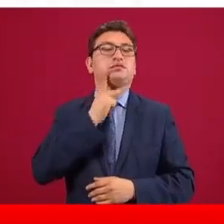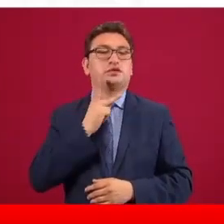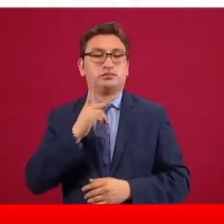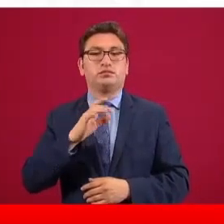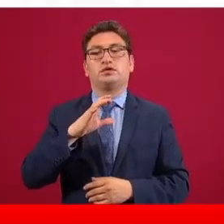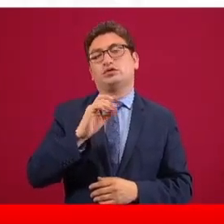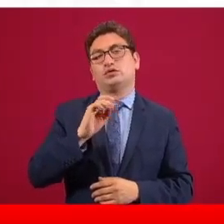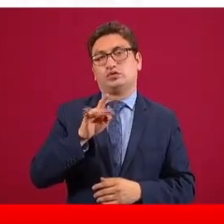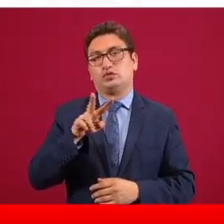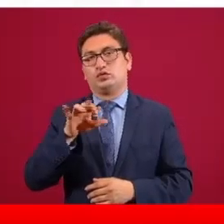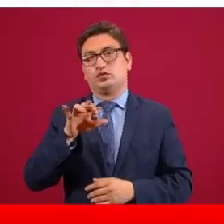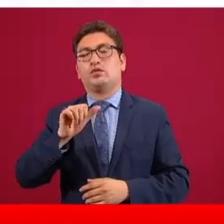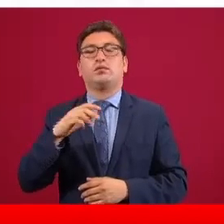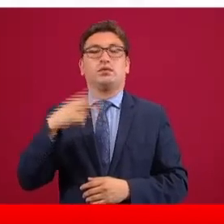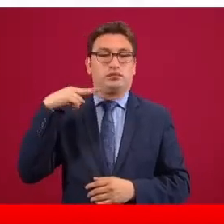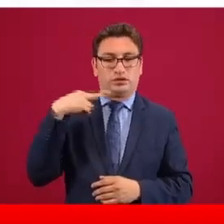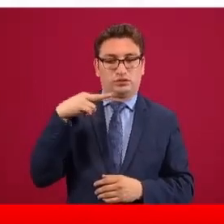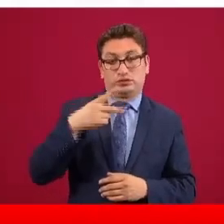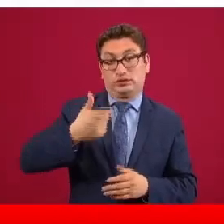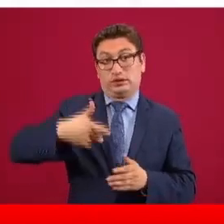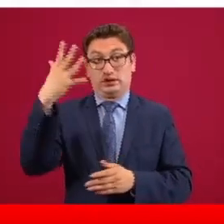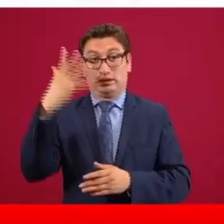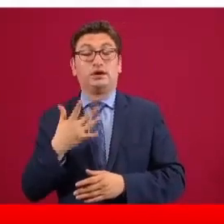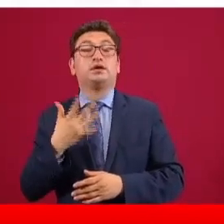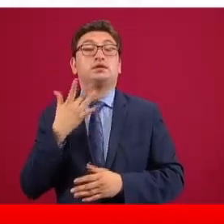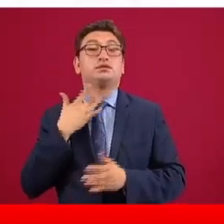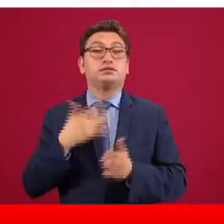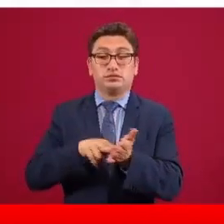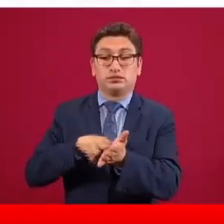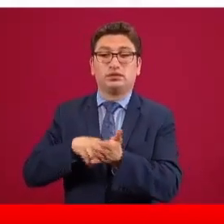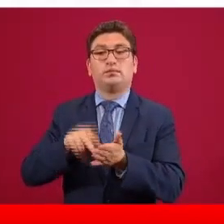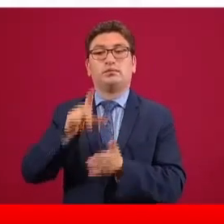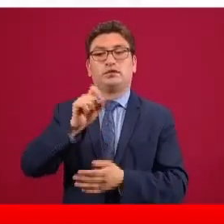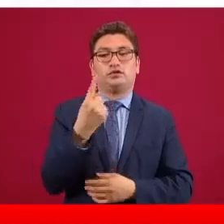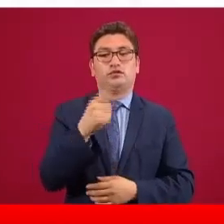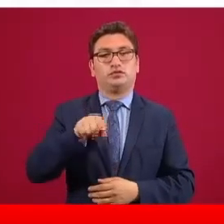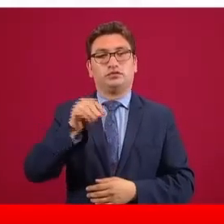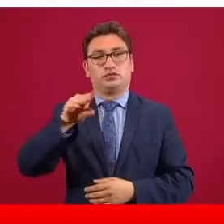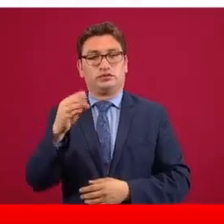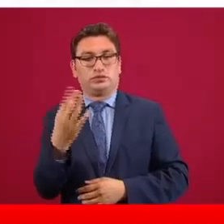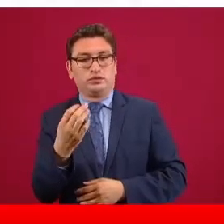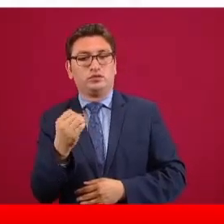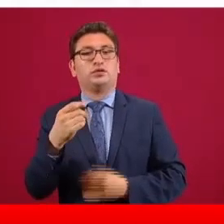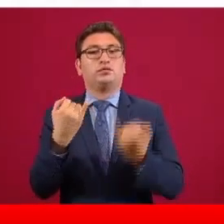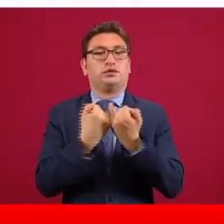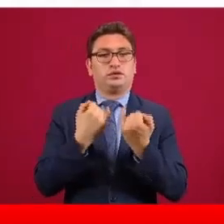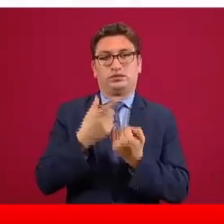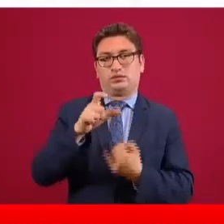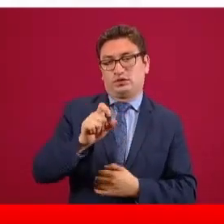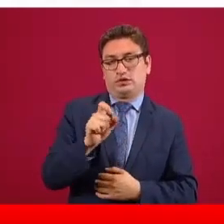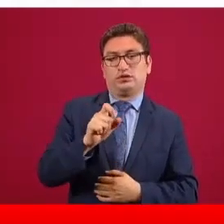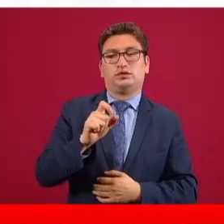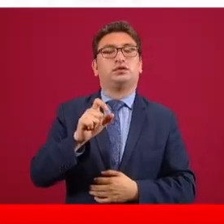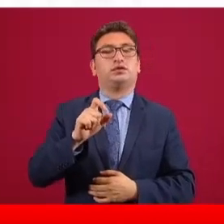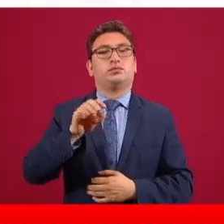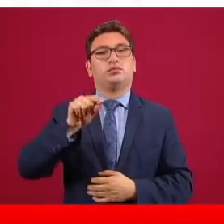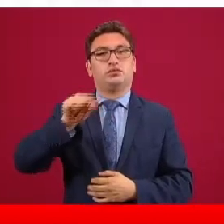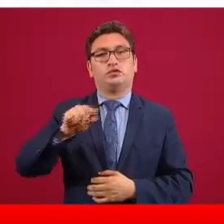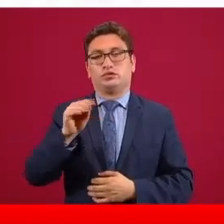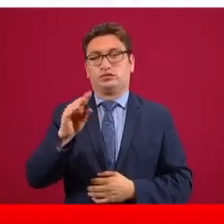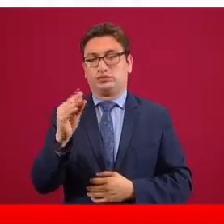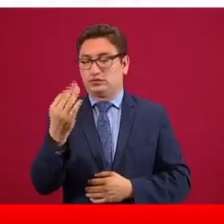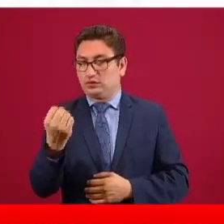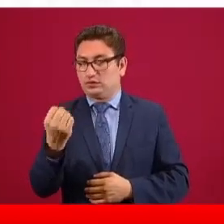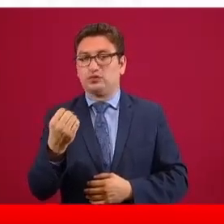Veracruz, mientras que las más caras para el diésel, 21.99 en Cuautitlán, Carvajal, Veracruz, y 20.99 por